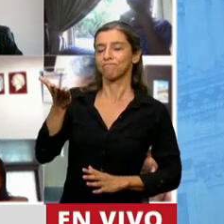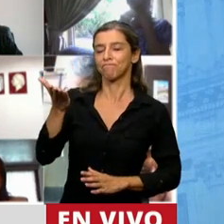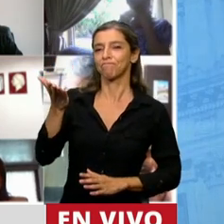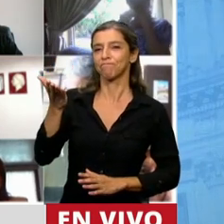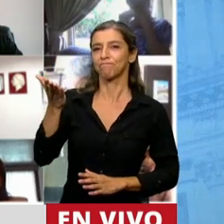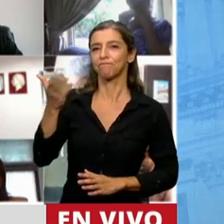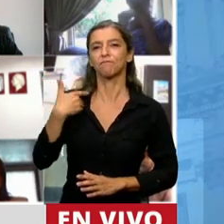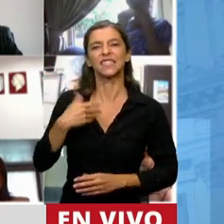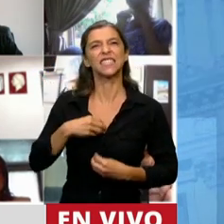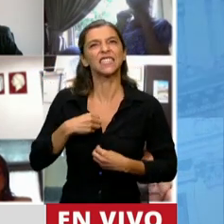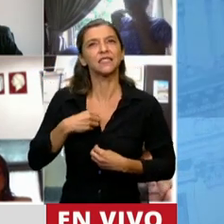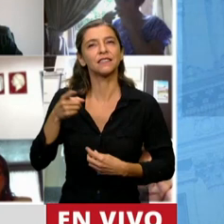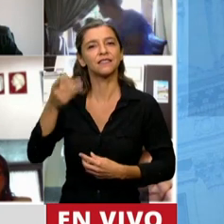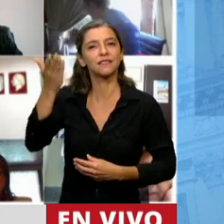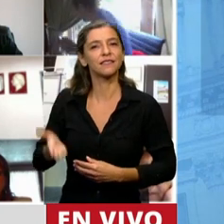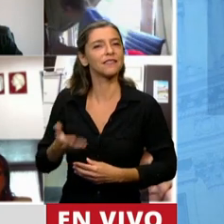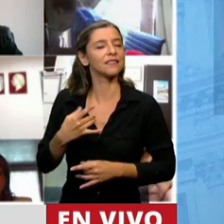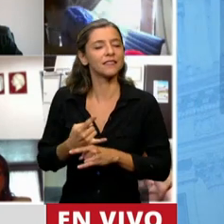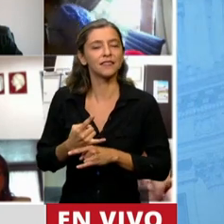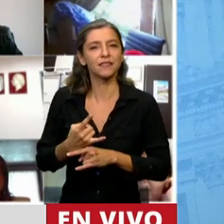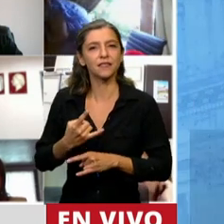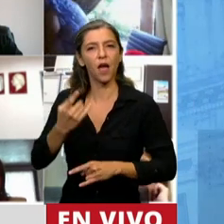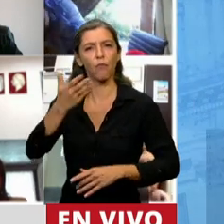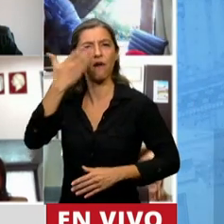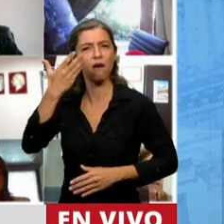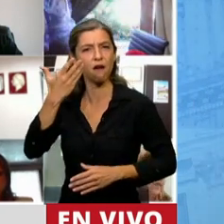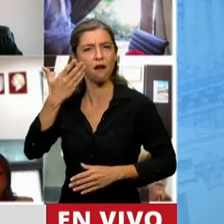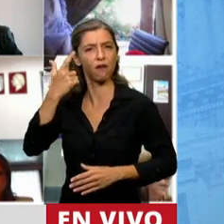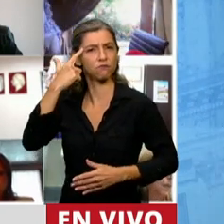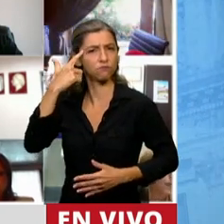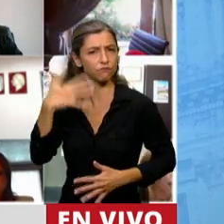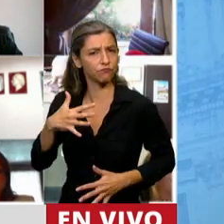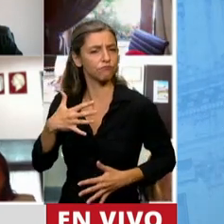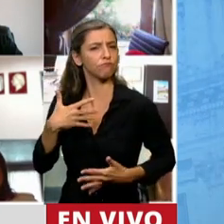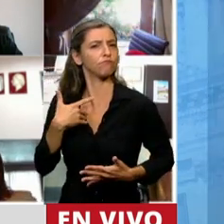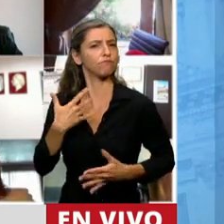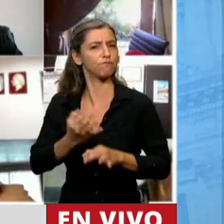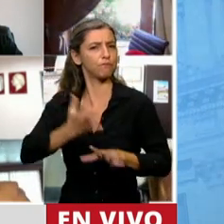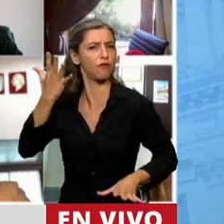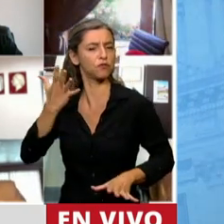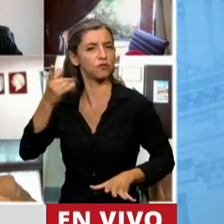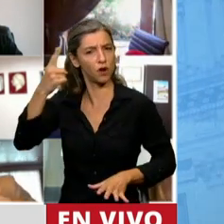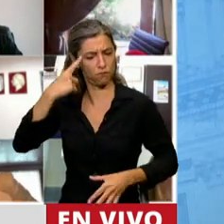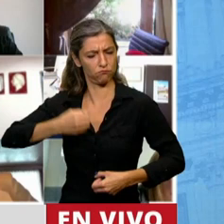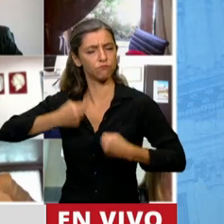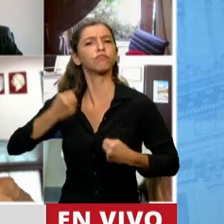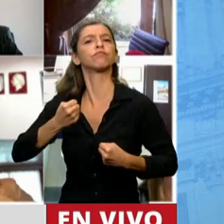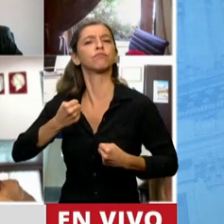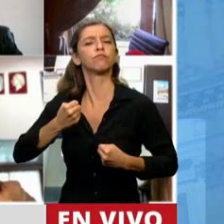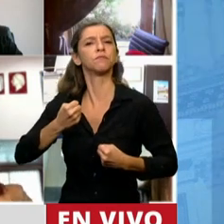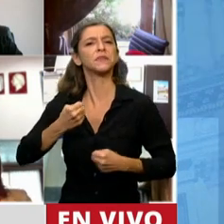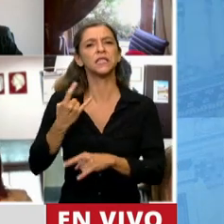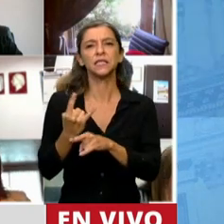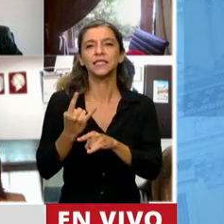cargados de sentido, de estudio, de convicción y también, por qué no decirlo, de una